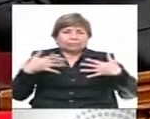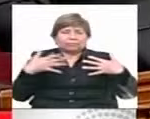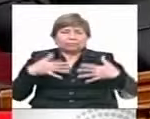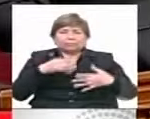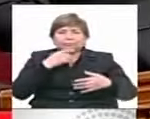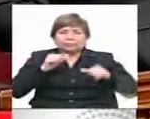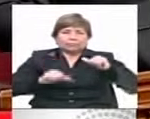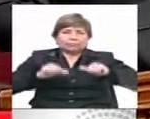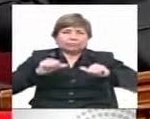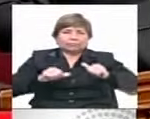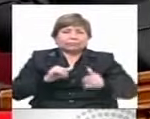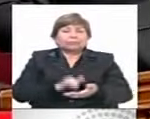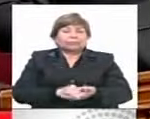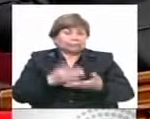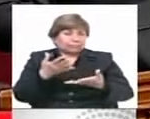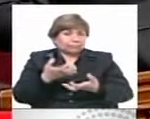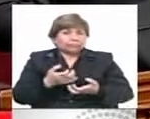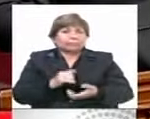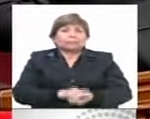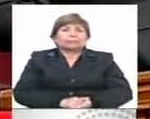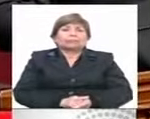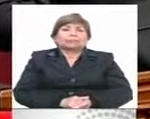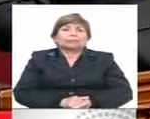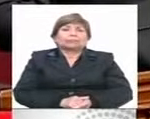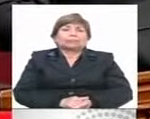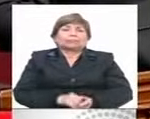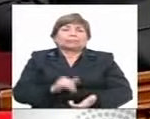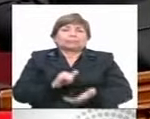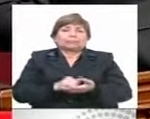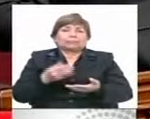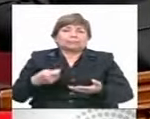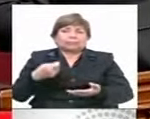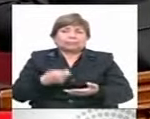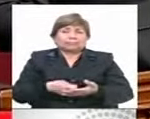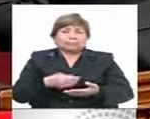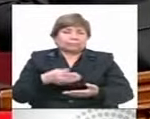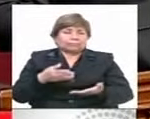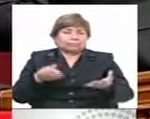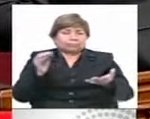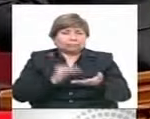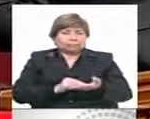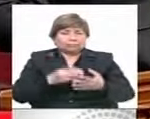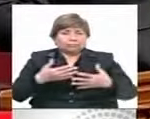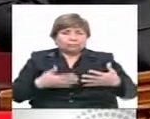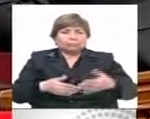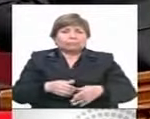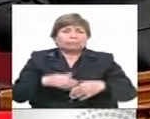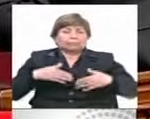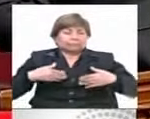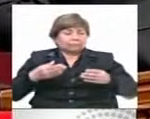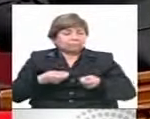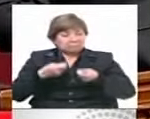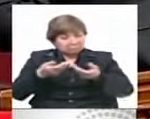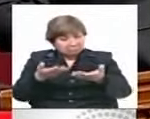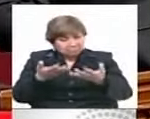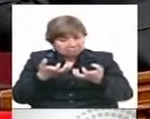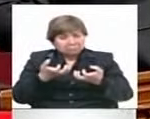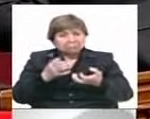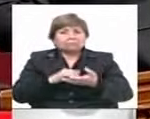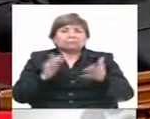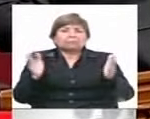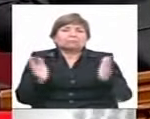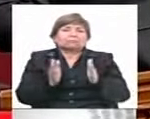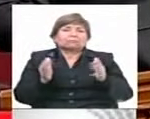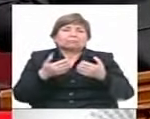genera duda. Si queremos que haya inversión e inversión masiva que lo provocan los